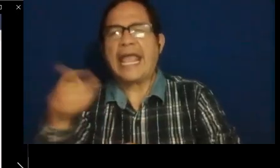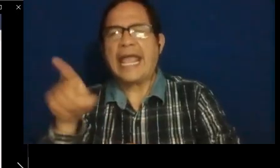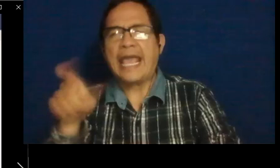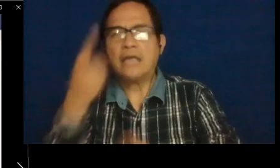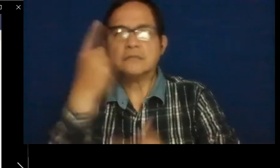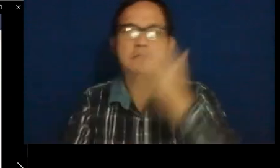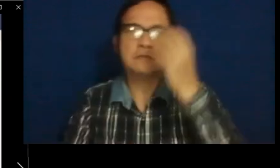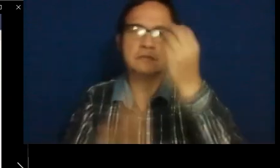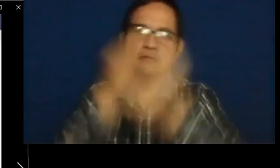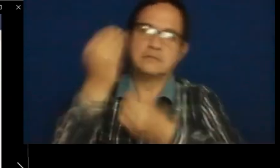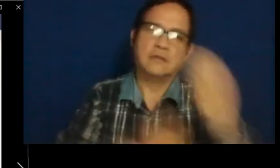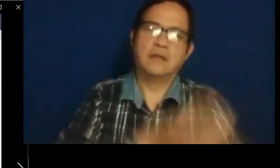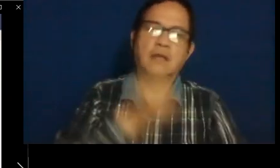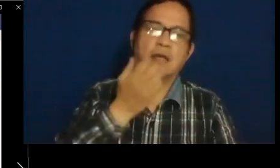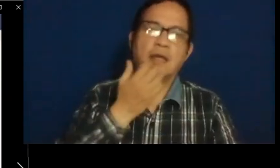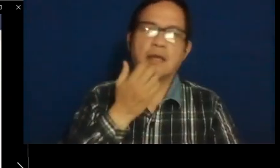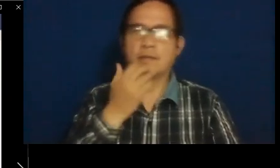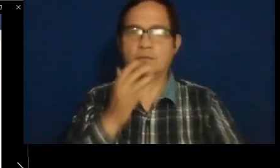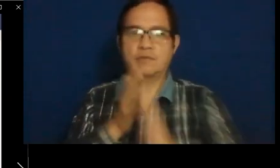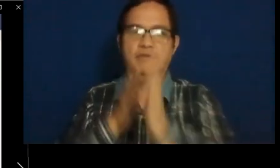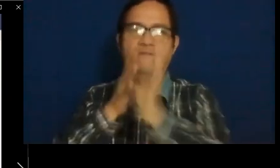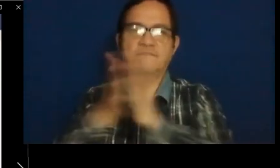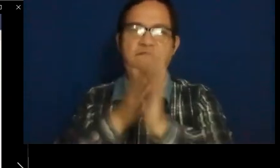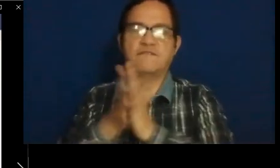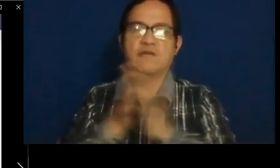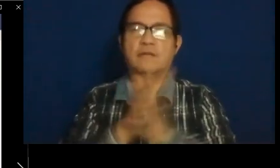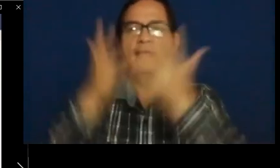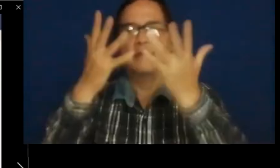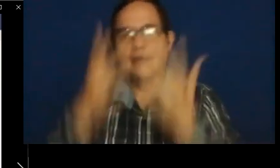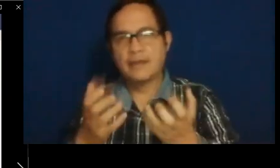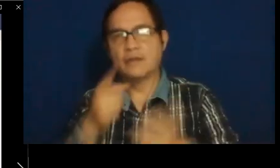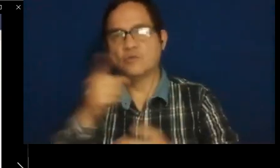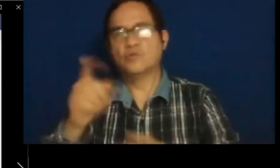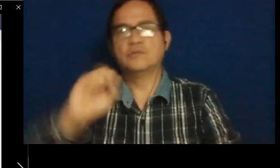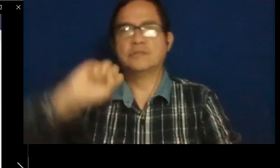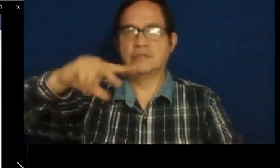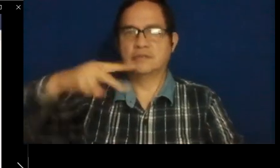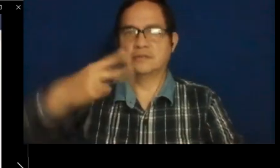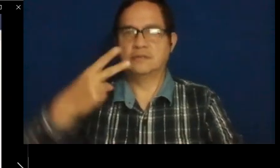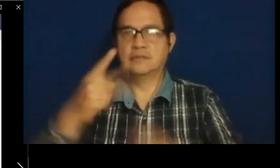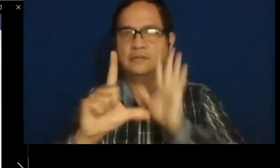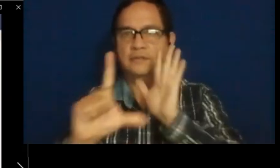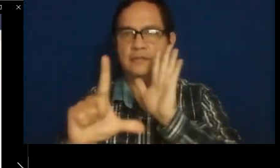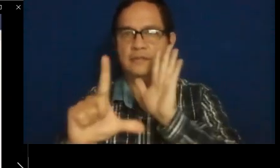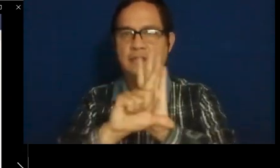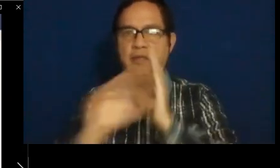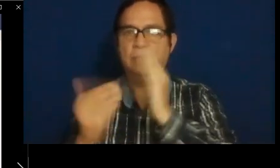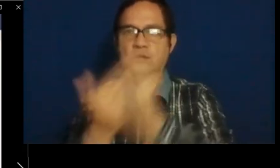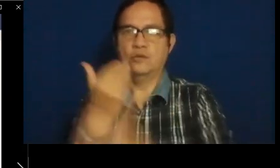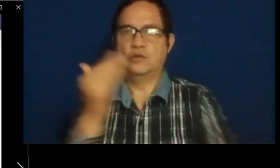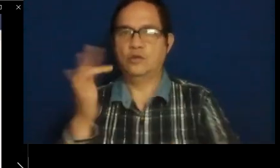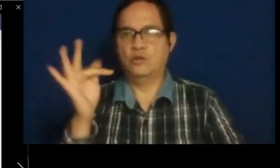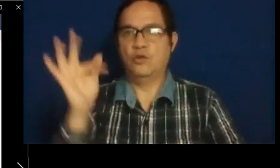Entonces, por ejemplo, el presente informe lo que busca es comprobar la segunda ley de Newton. Entonces vamos a hacer unos lanzamientos en el